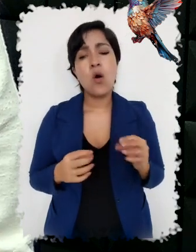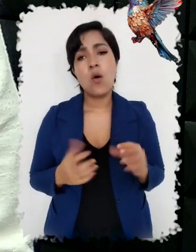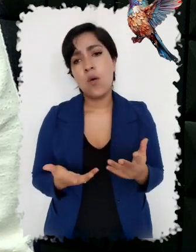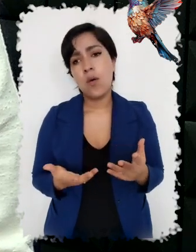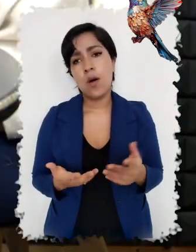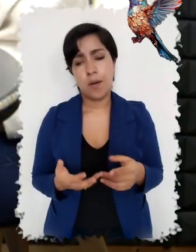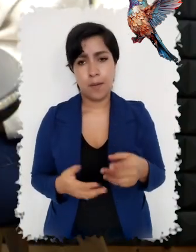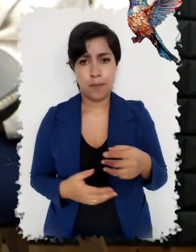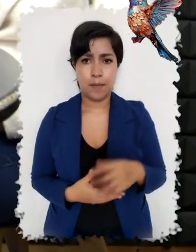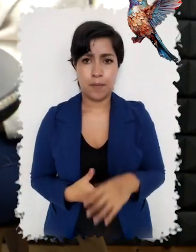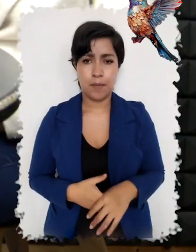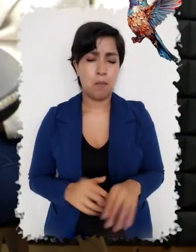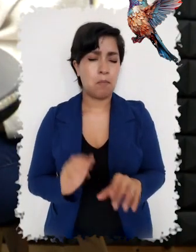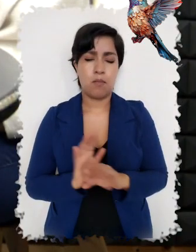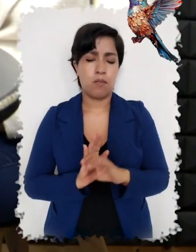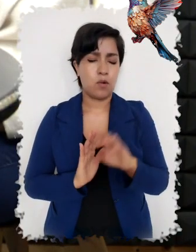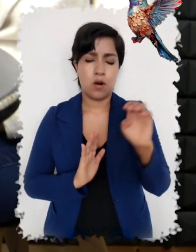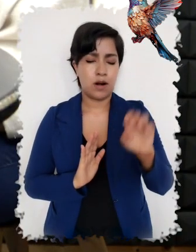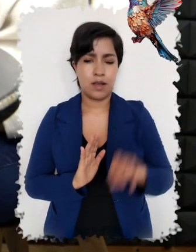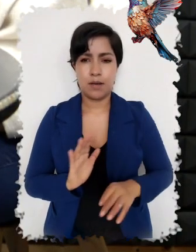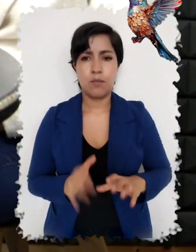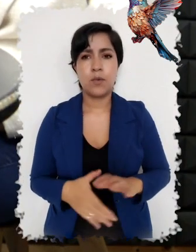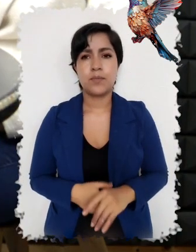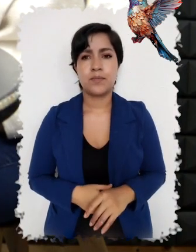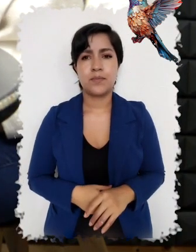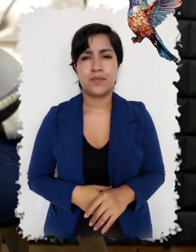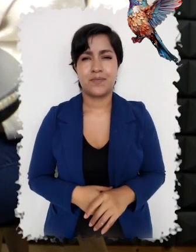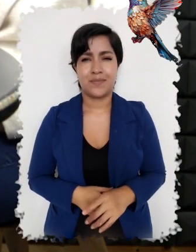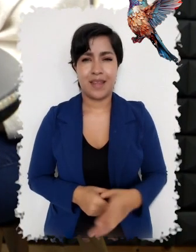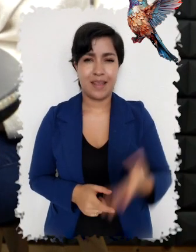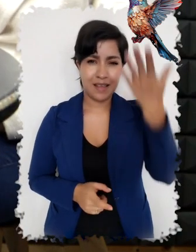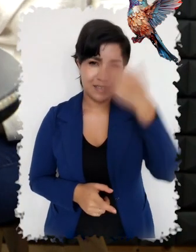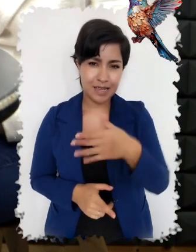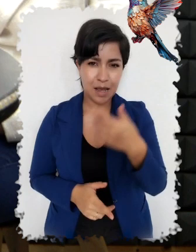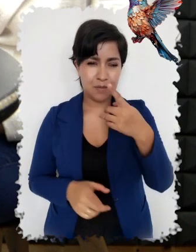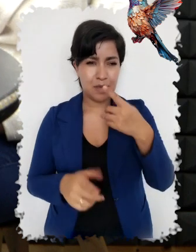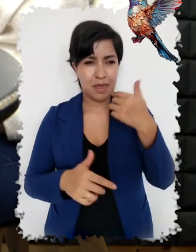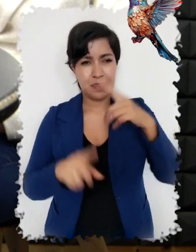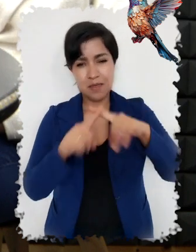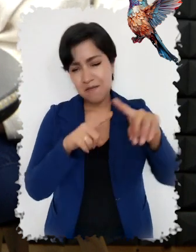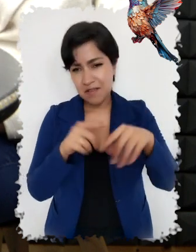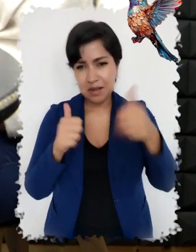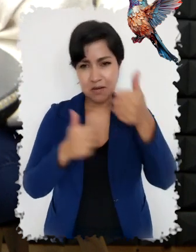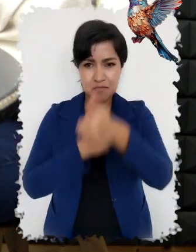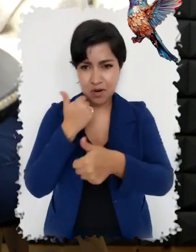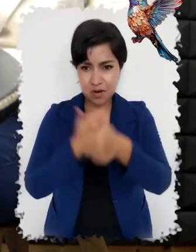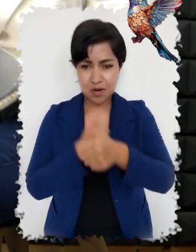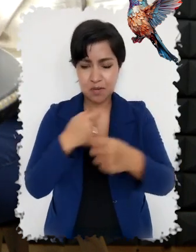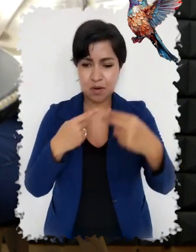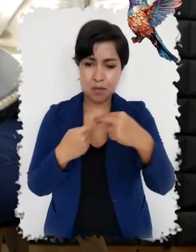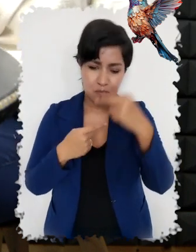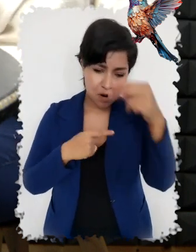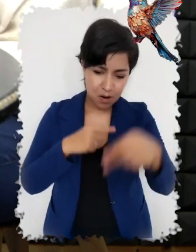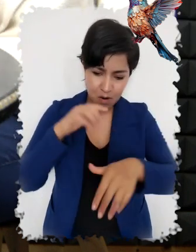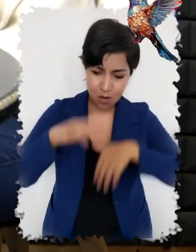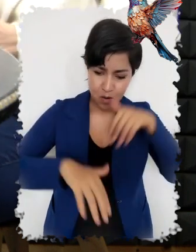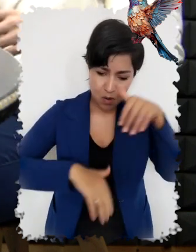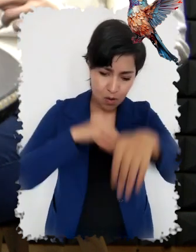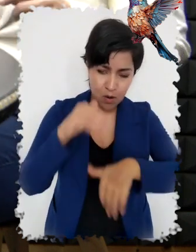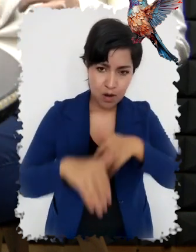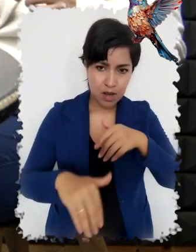este para por ejemplo en varias competencias no por ejemplo natación